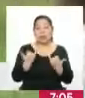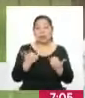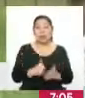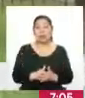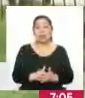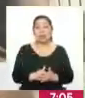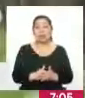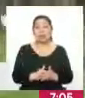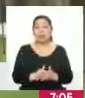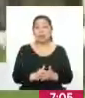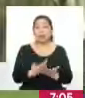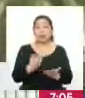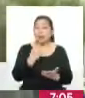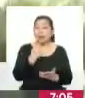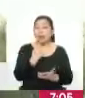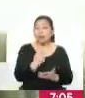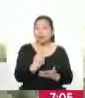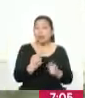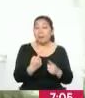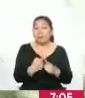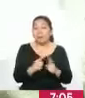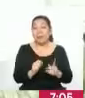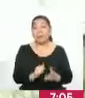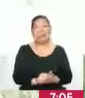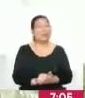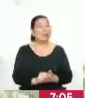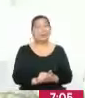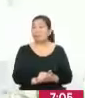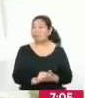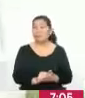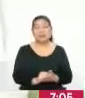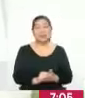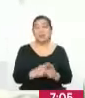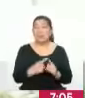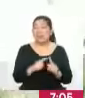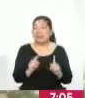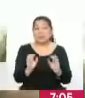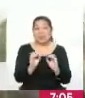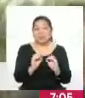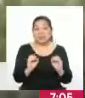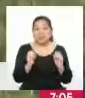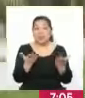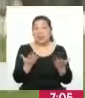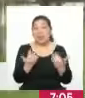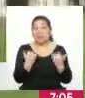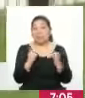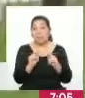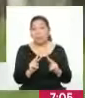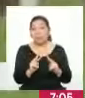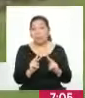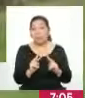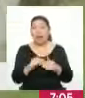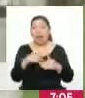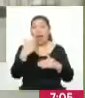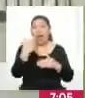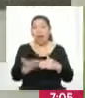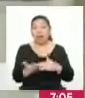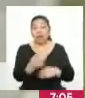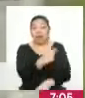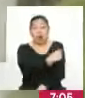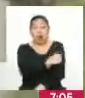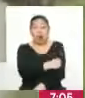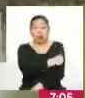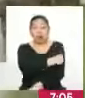era la que estábamos señalando, sin embargo, no se estaba descartando nada. Estamos en los exteriores del Hospital